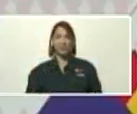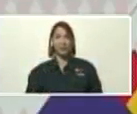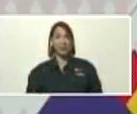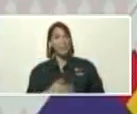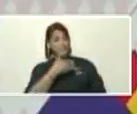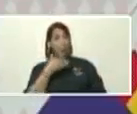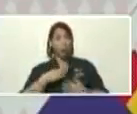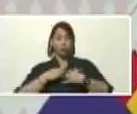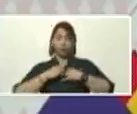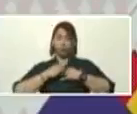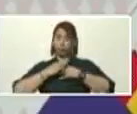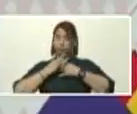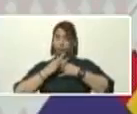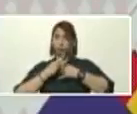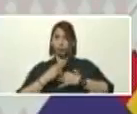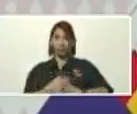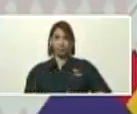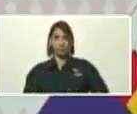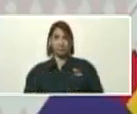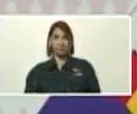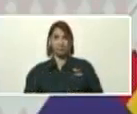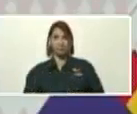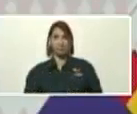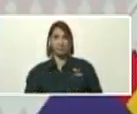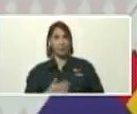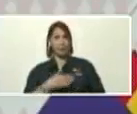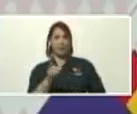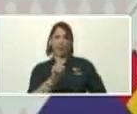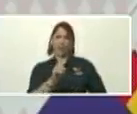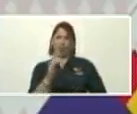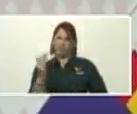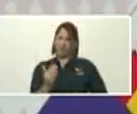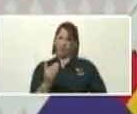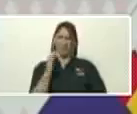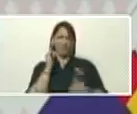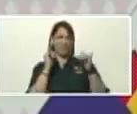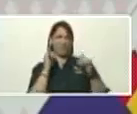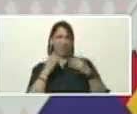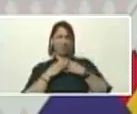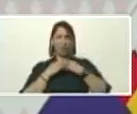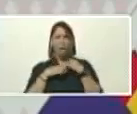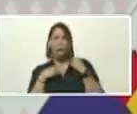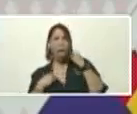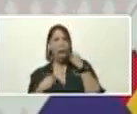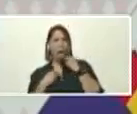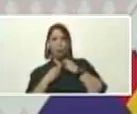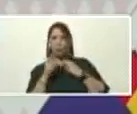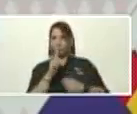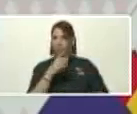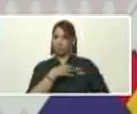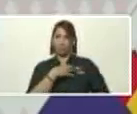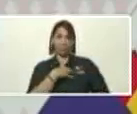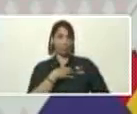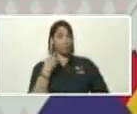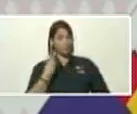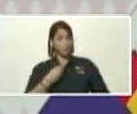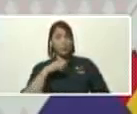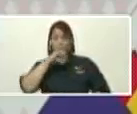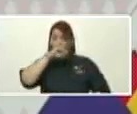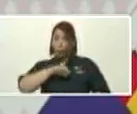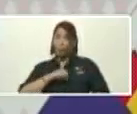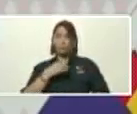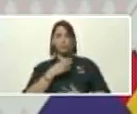mejor pinta. A mí no me van a venir a mi fiesta, es guañangao. Se ponen